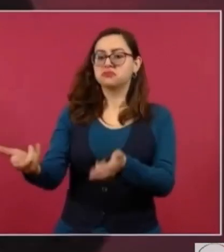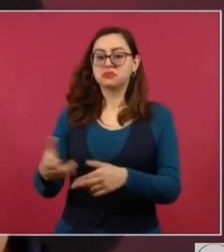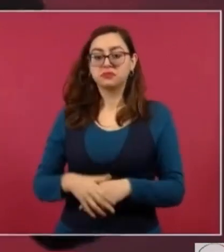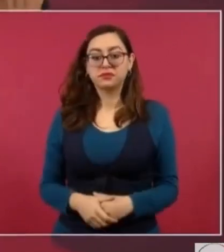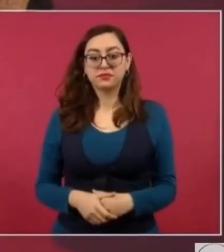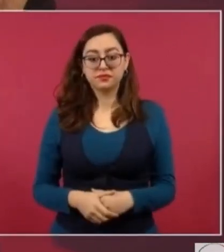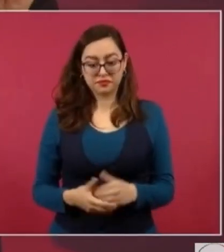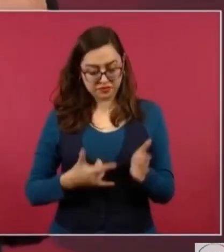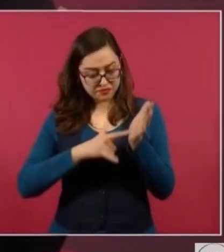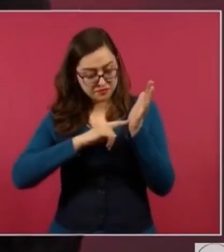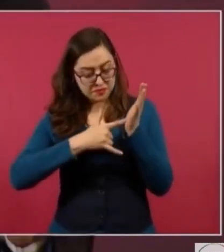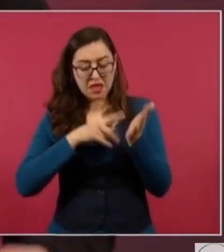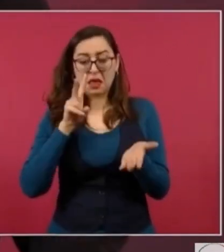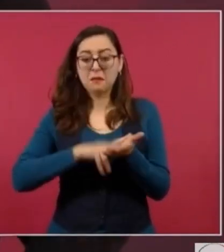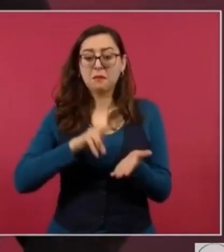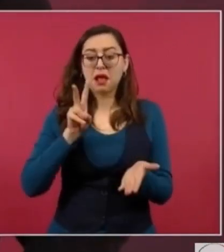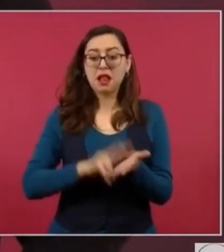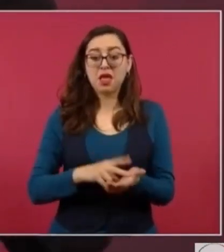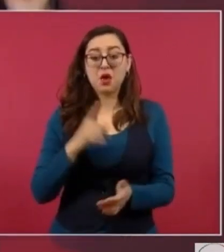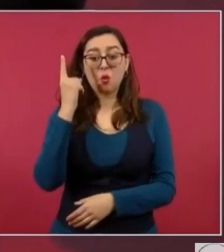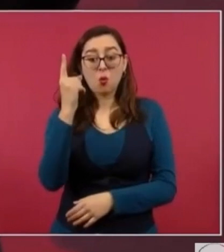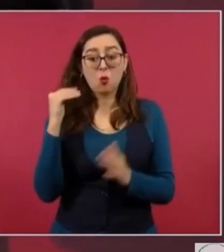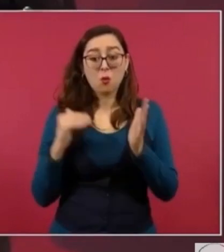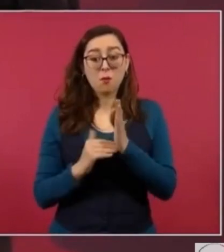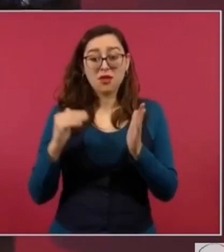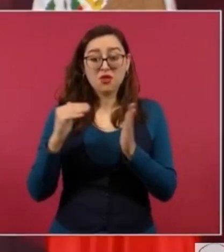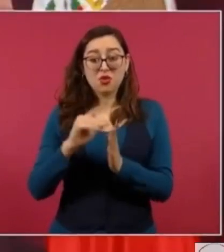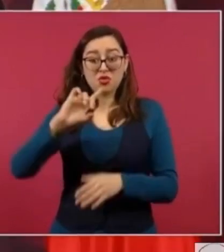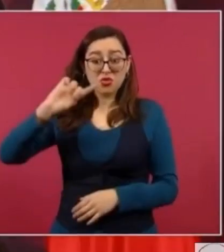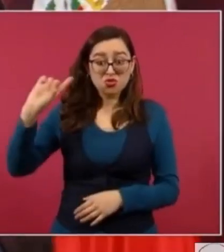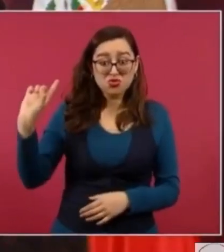de $1 millón, un reloj,